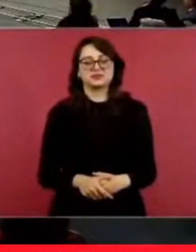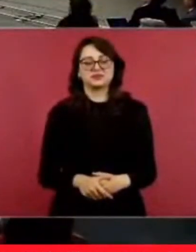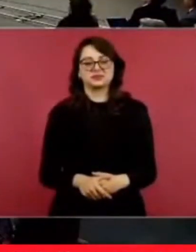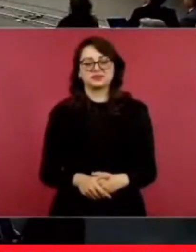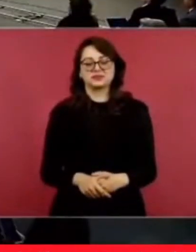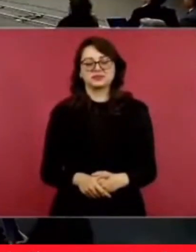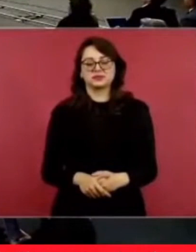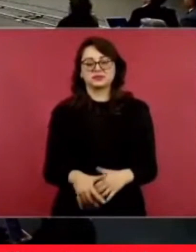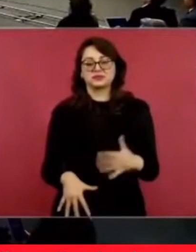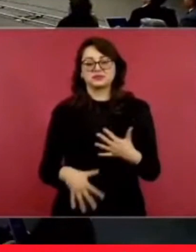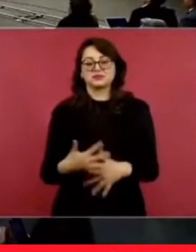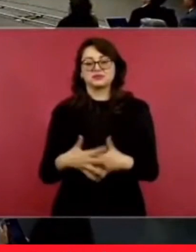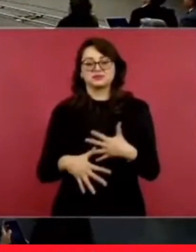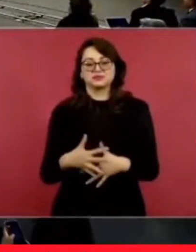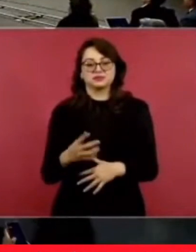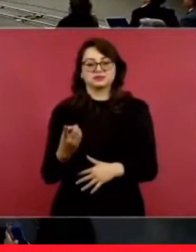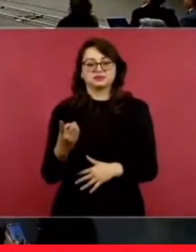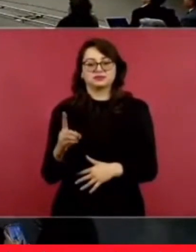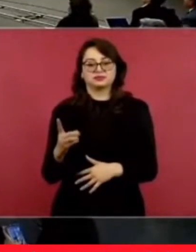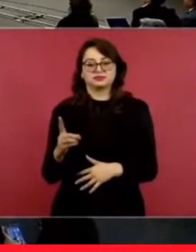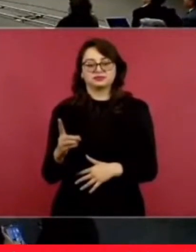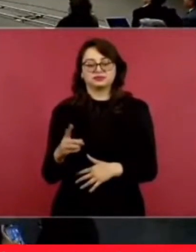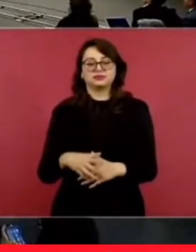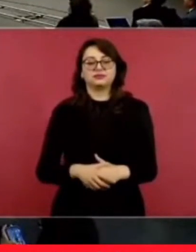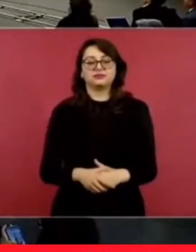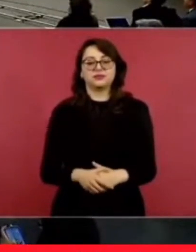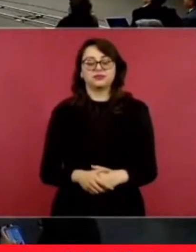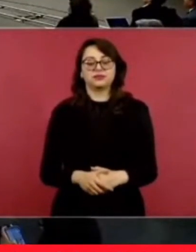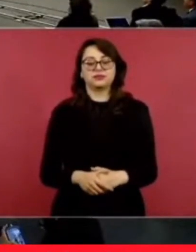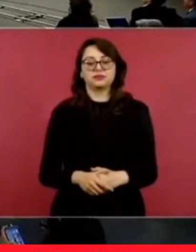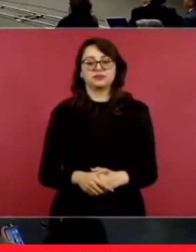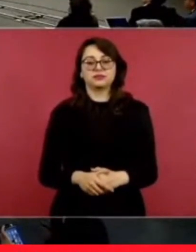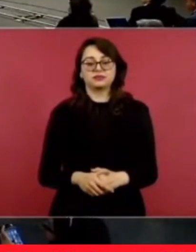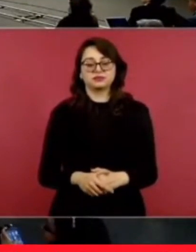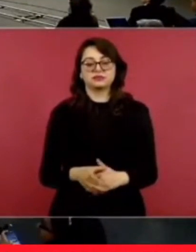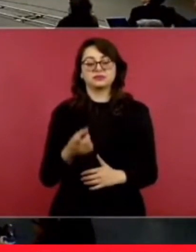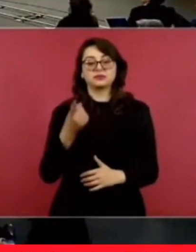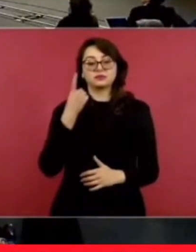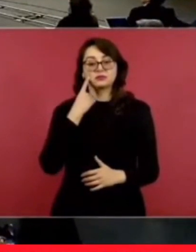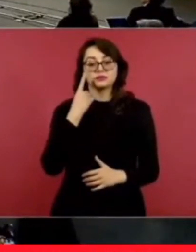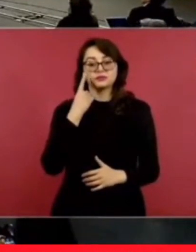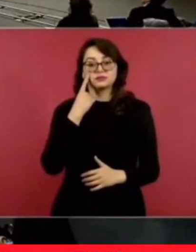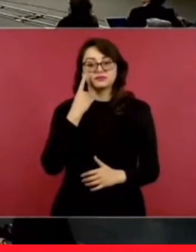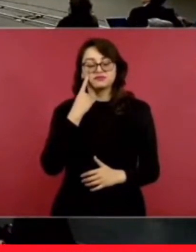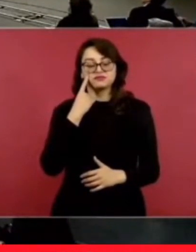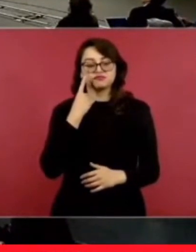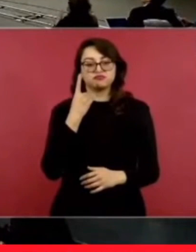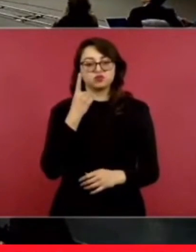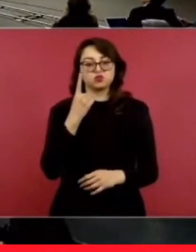señor. El 15 de diciembre, fíjense que nos está deteniendo